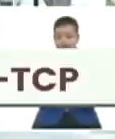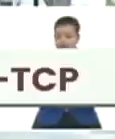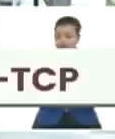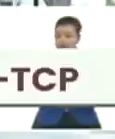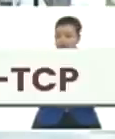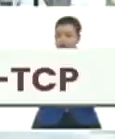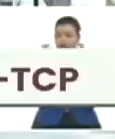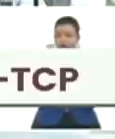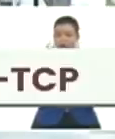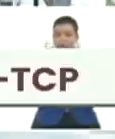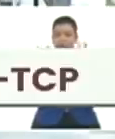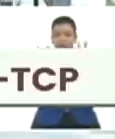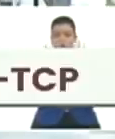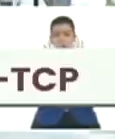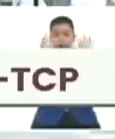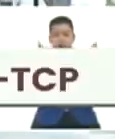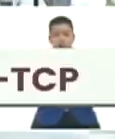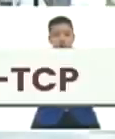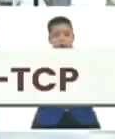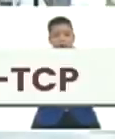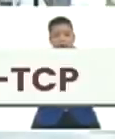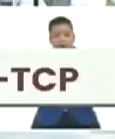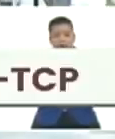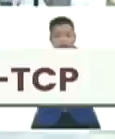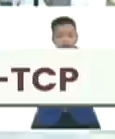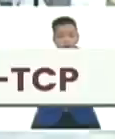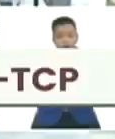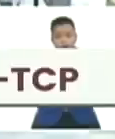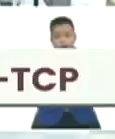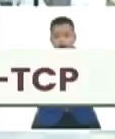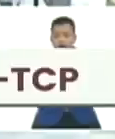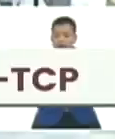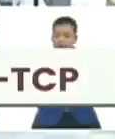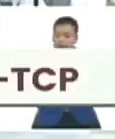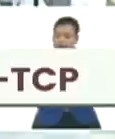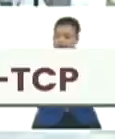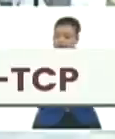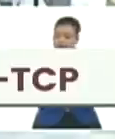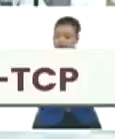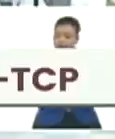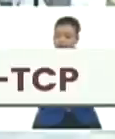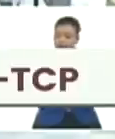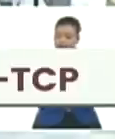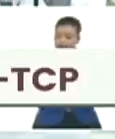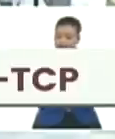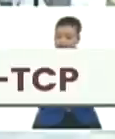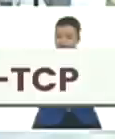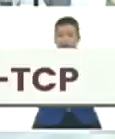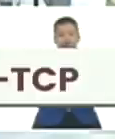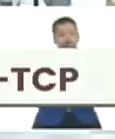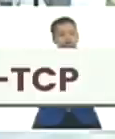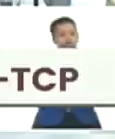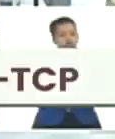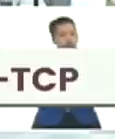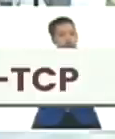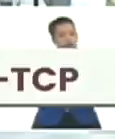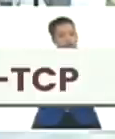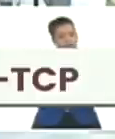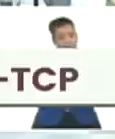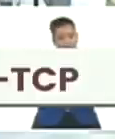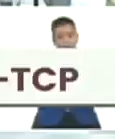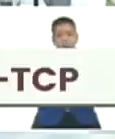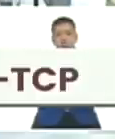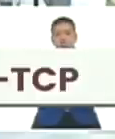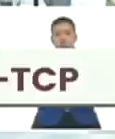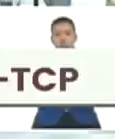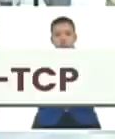este planeta, que es nuestra causa común, no queda más camino, más alternativa que reconocernos dentro de un